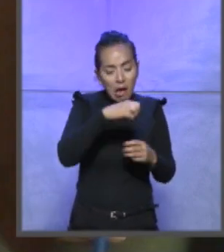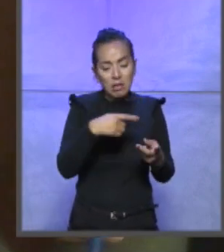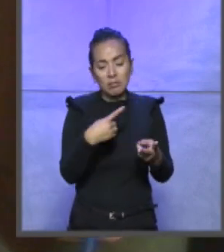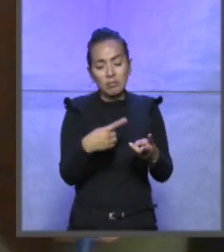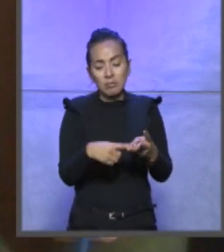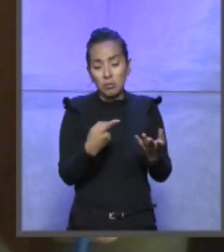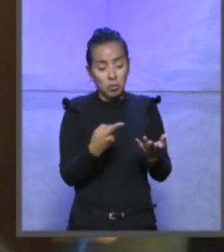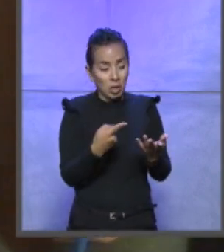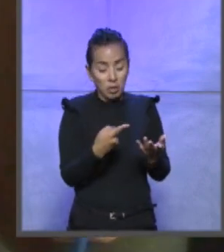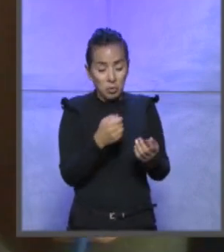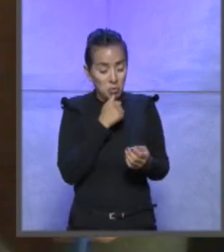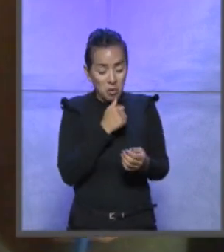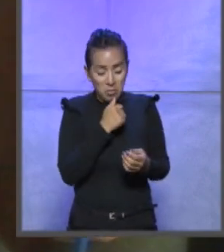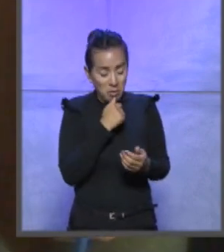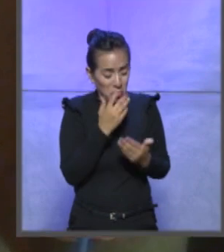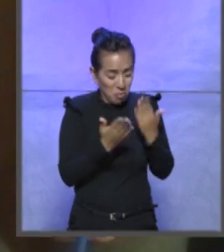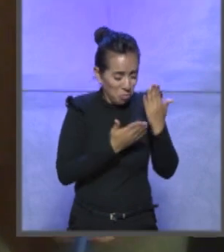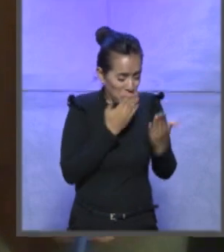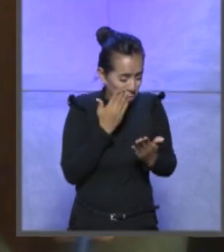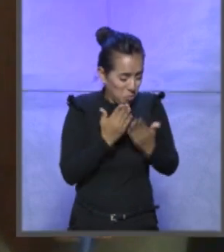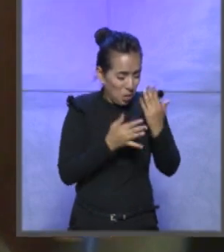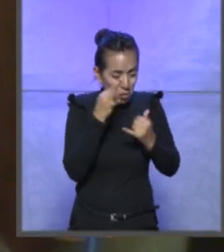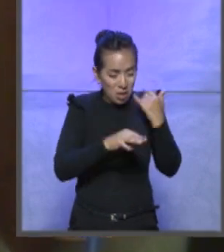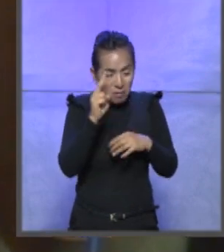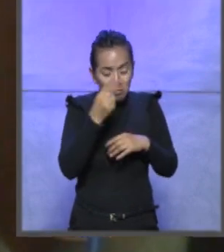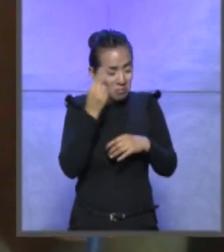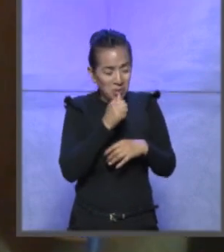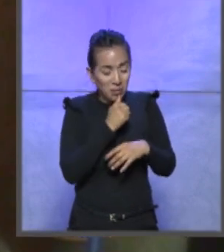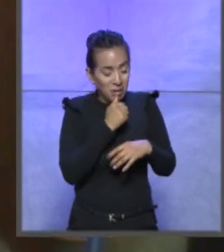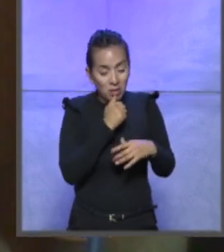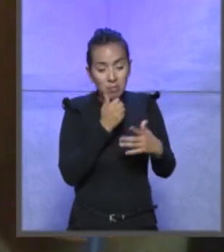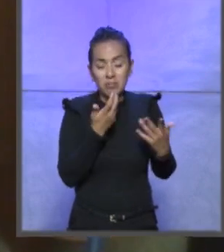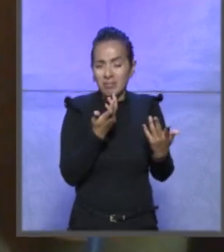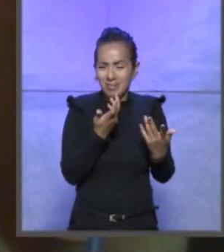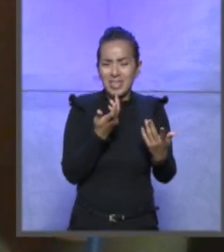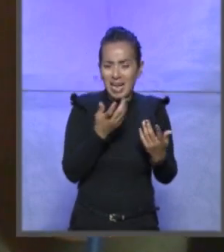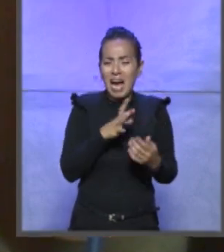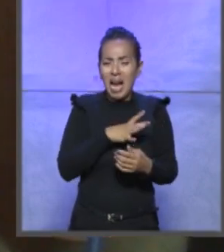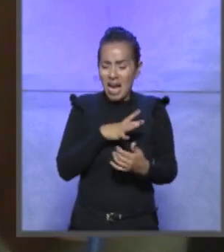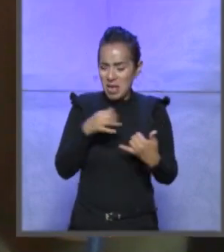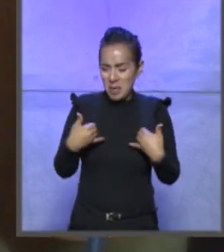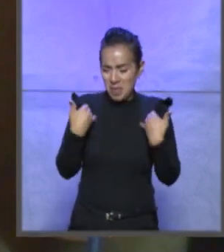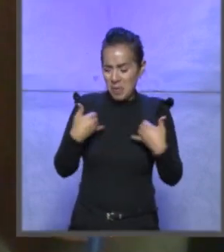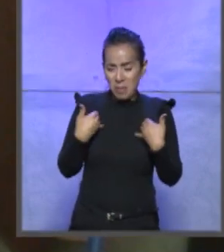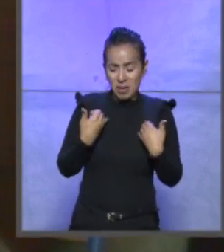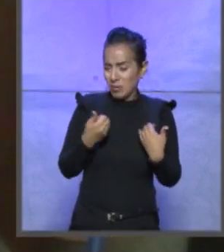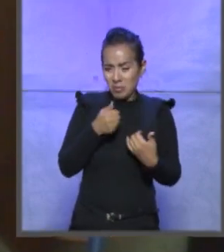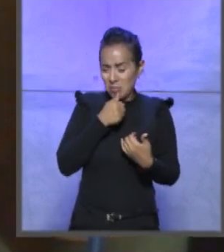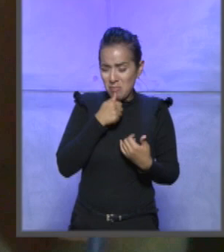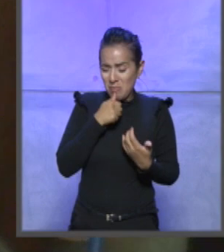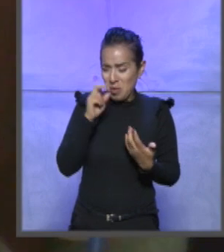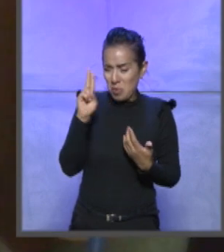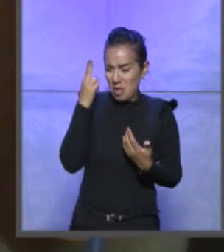ellos, por no tener tantos estudios quizá. Pero hoy en día sabemos y hemos notado que hay muchos jóvenes que quizá no tienen la mayor cantidad de